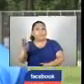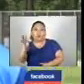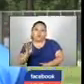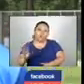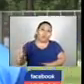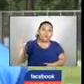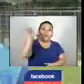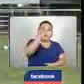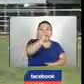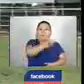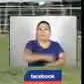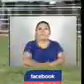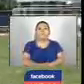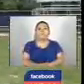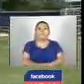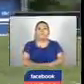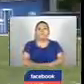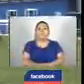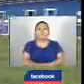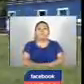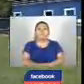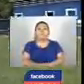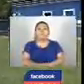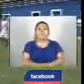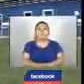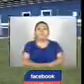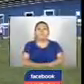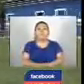participar en el campus de la Liga.